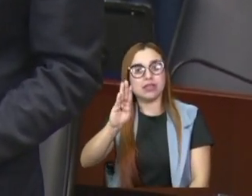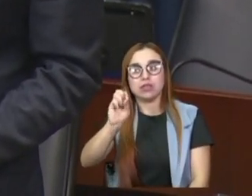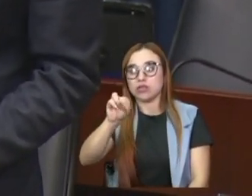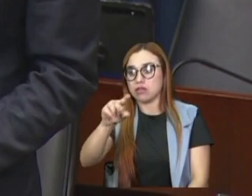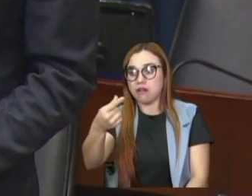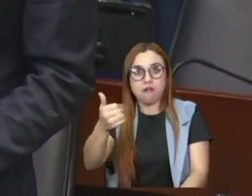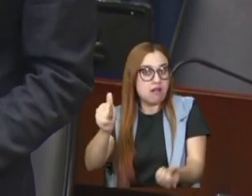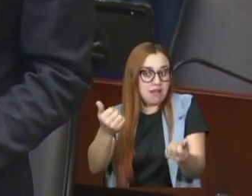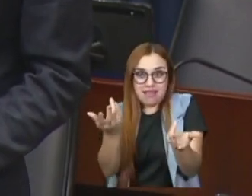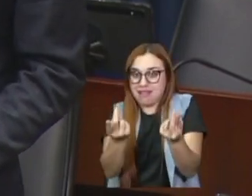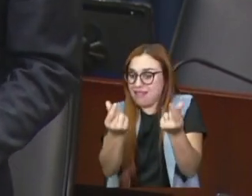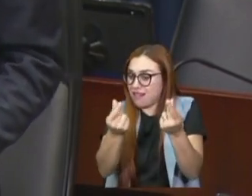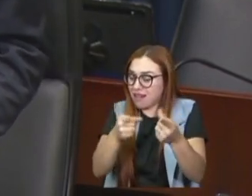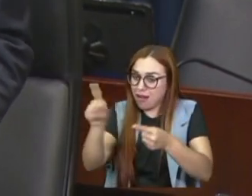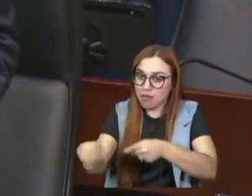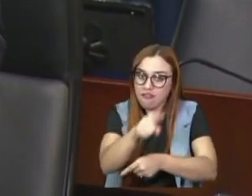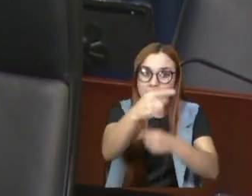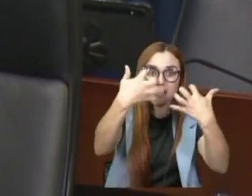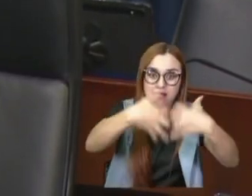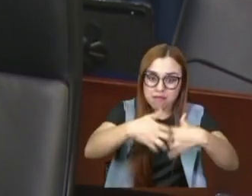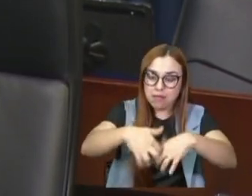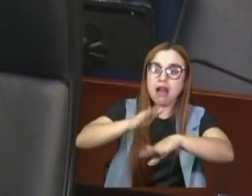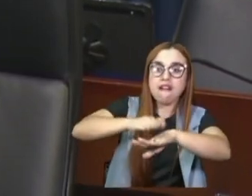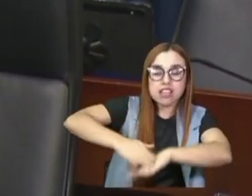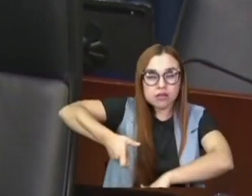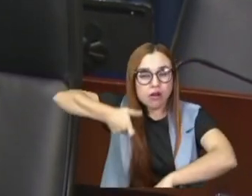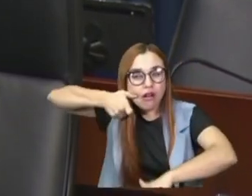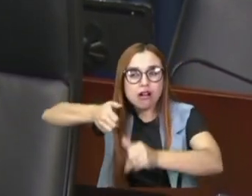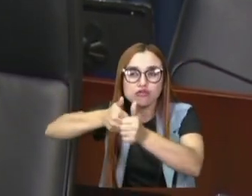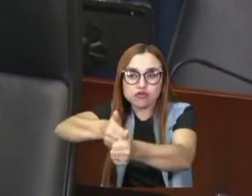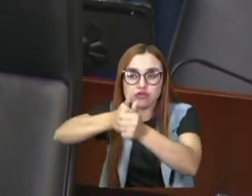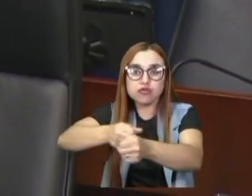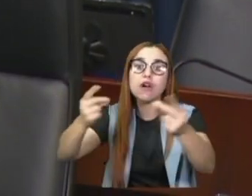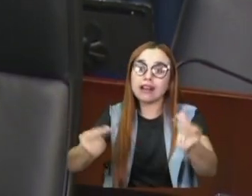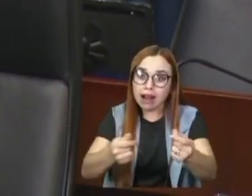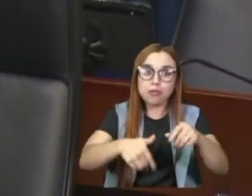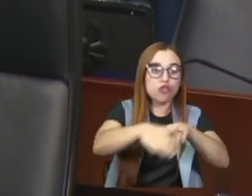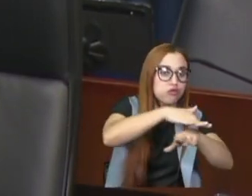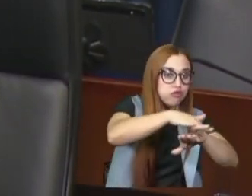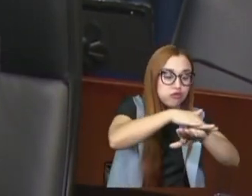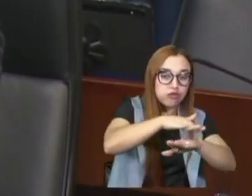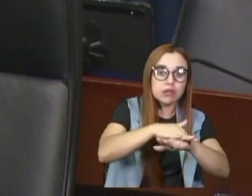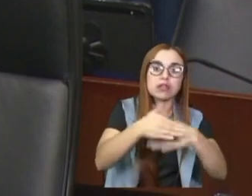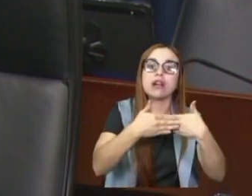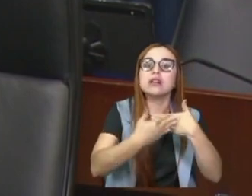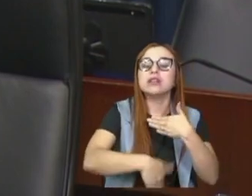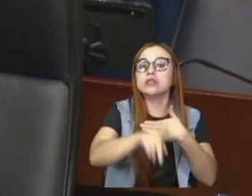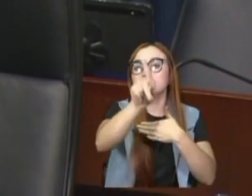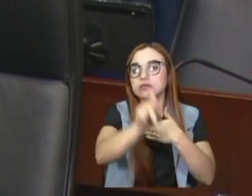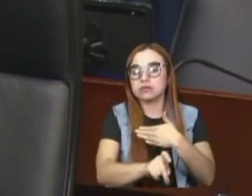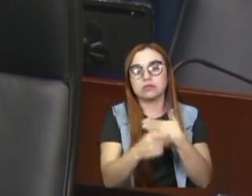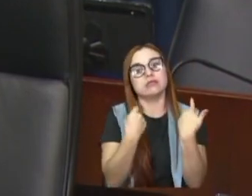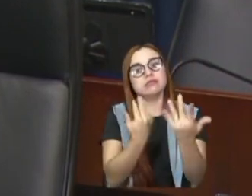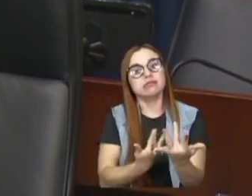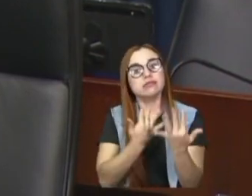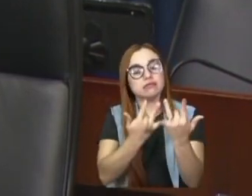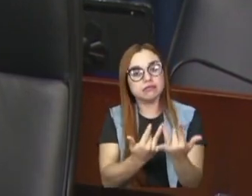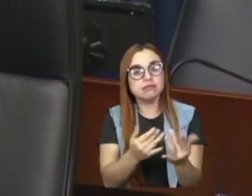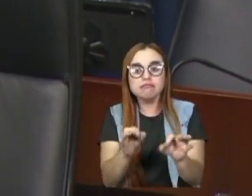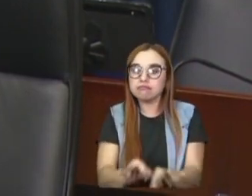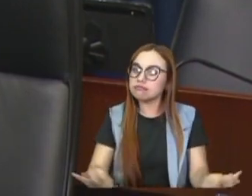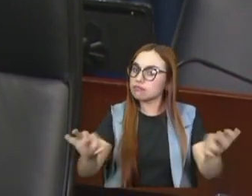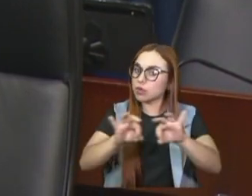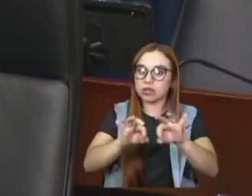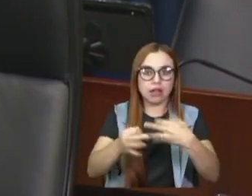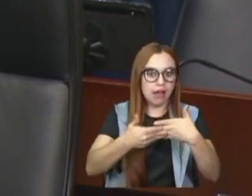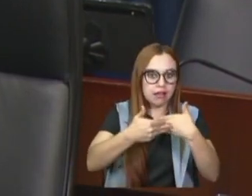ganado esa licitación, que se hagan las obras, porque ya solamente nos queda un mes más de la etapa seca, porque ya las lluvias